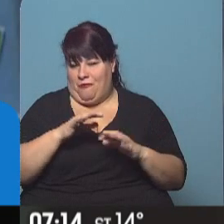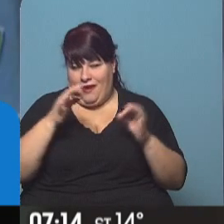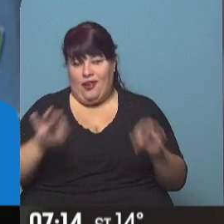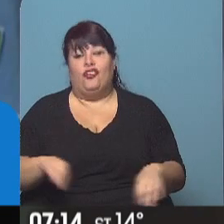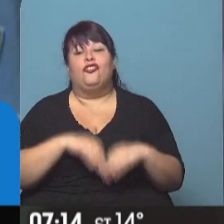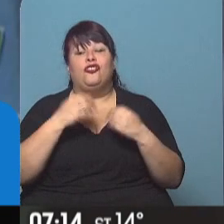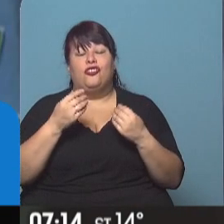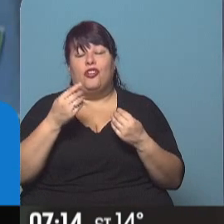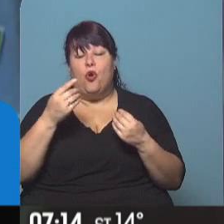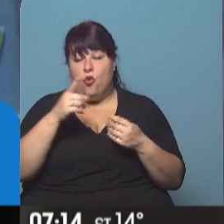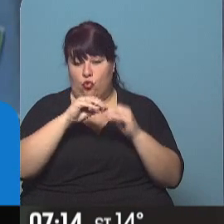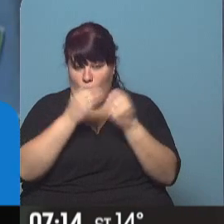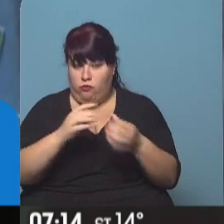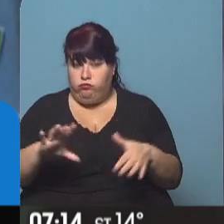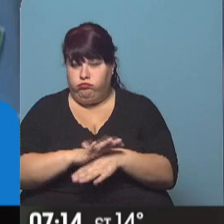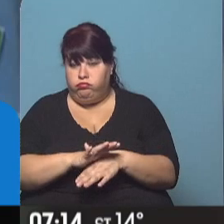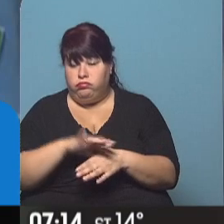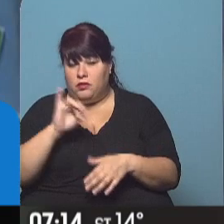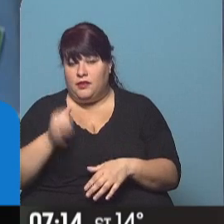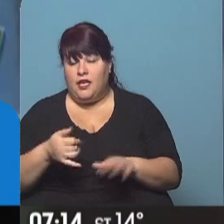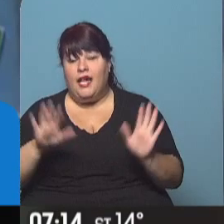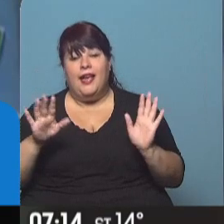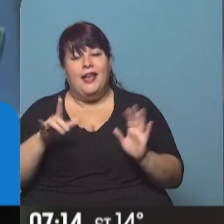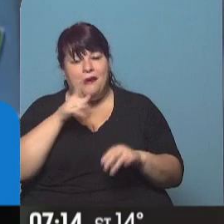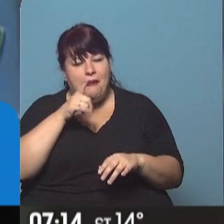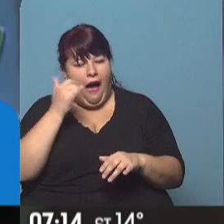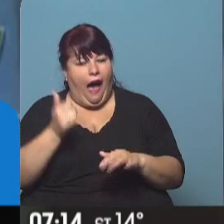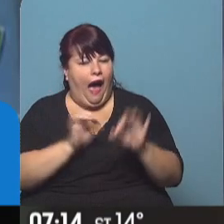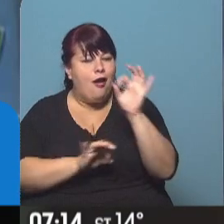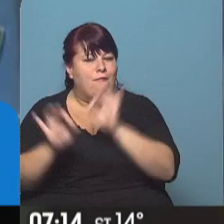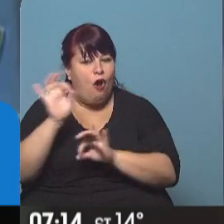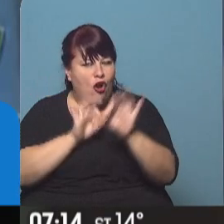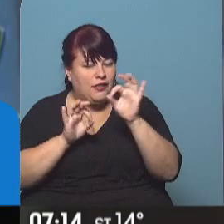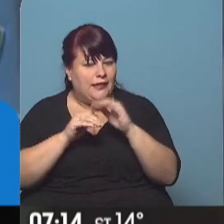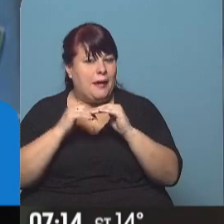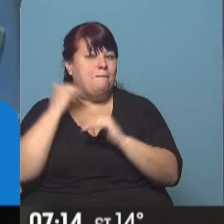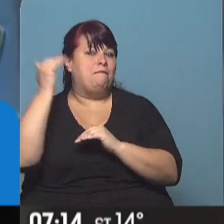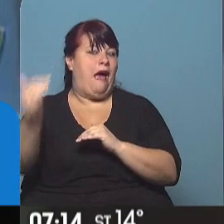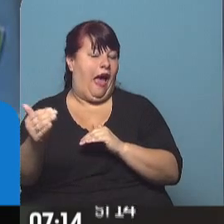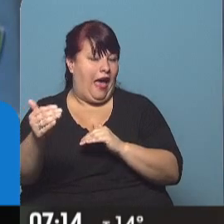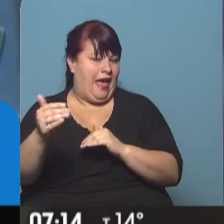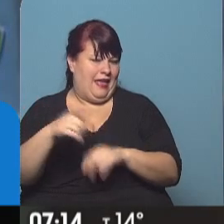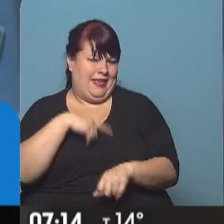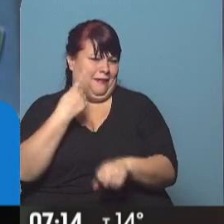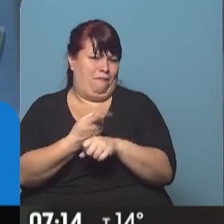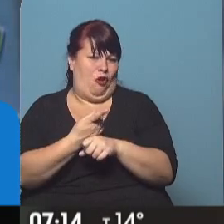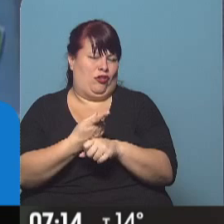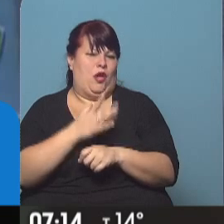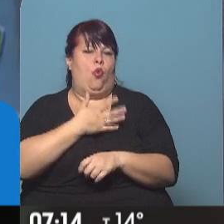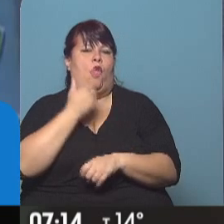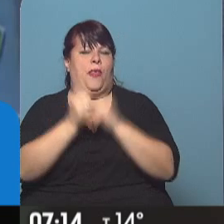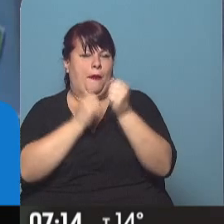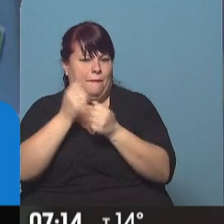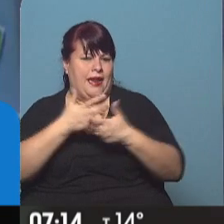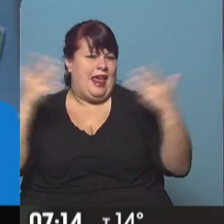número si bien era correcto evidentemente había un porcentaje por de más de ese monto que sea imposible que el empresario